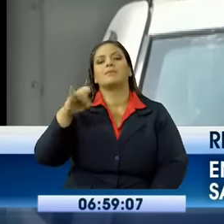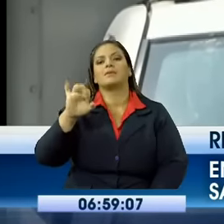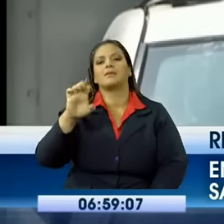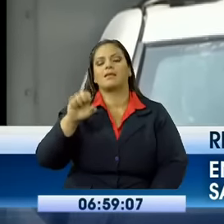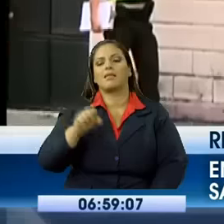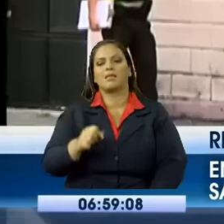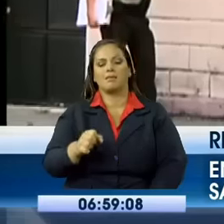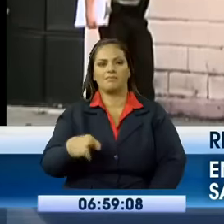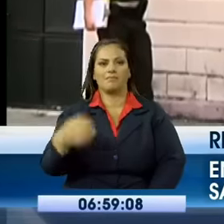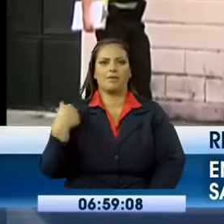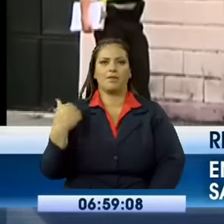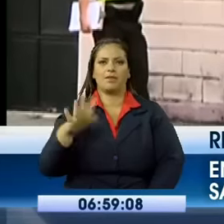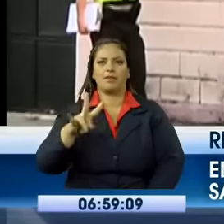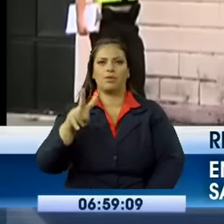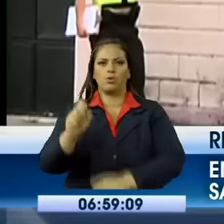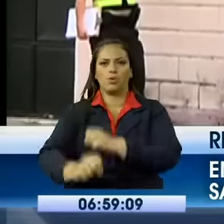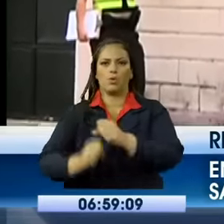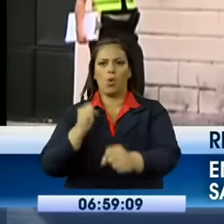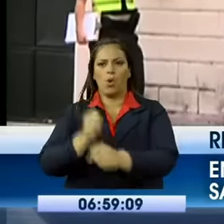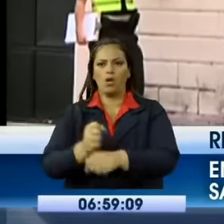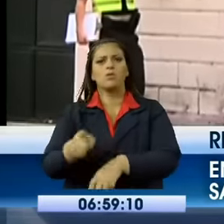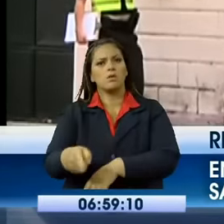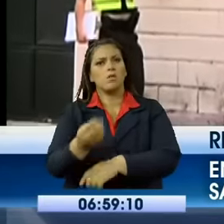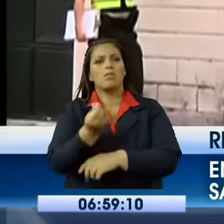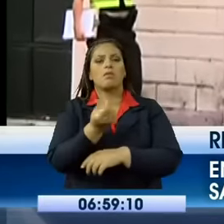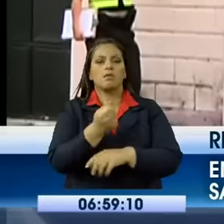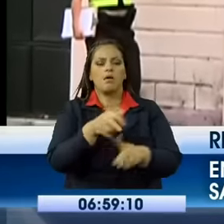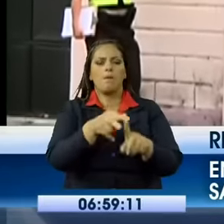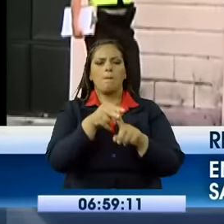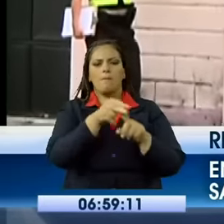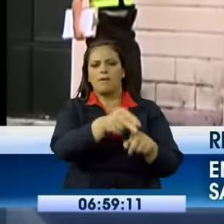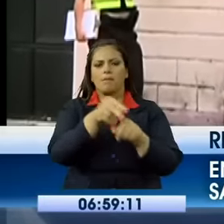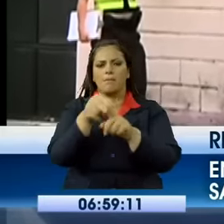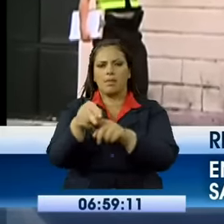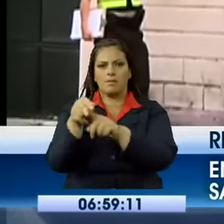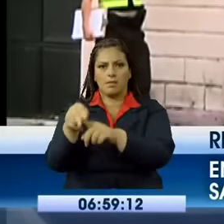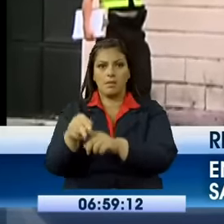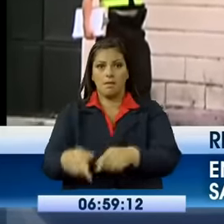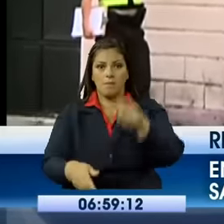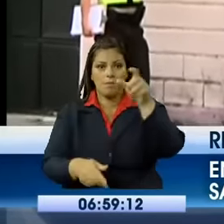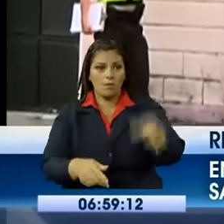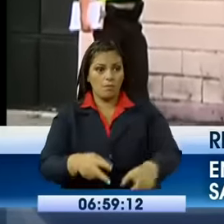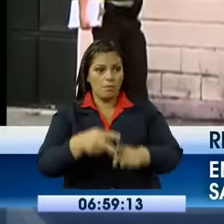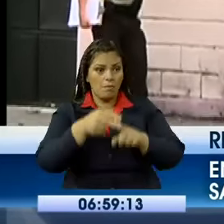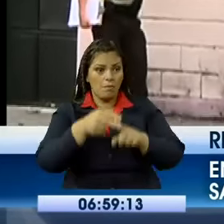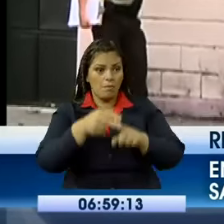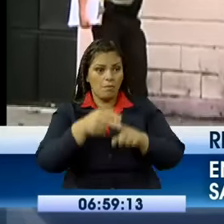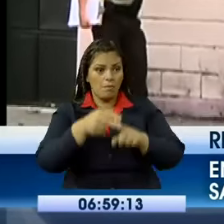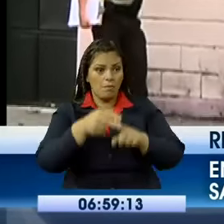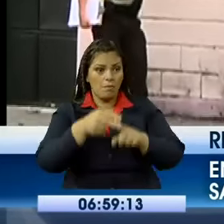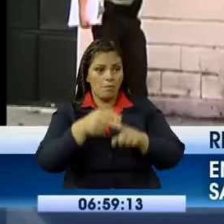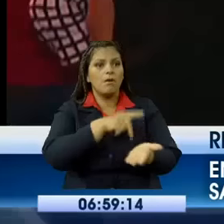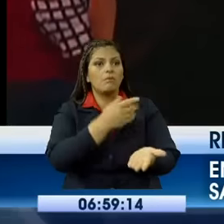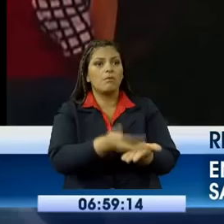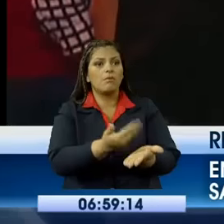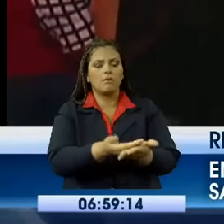sus clientes, quien le debía dinero, es el autor intelectual del asesinato.